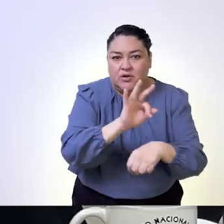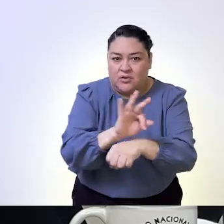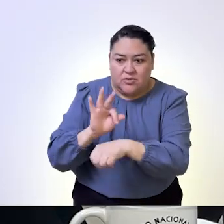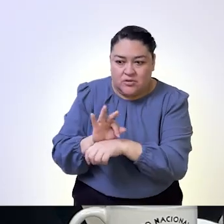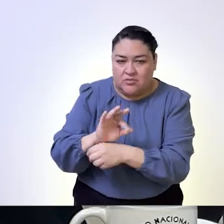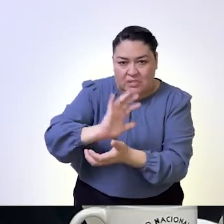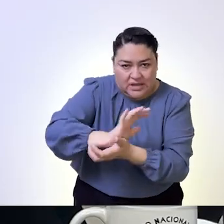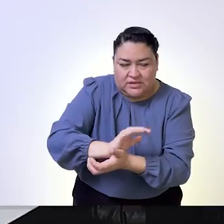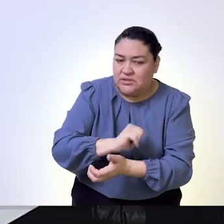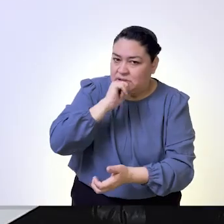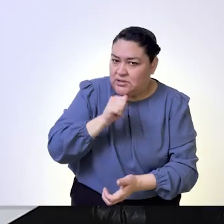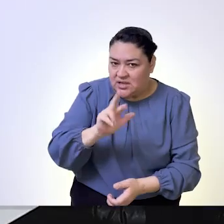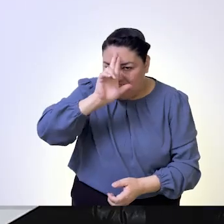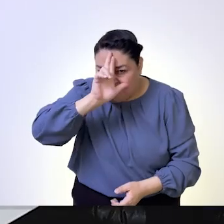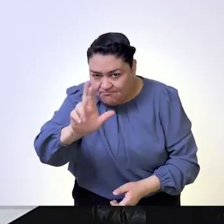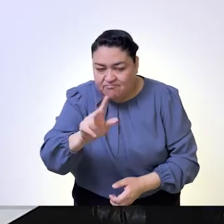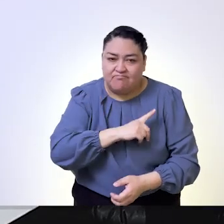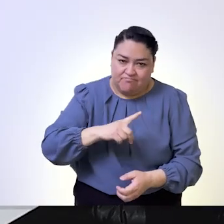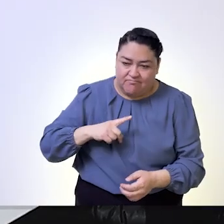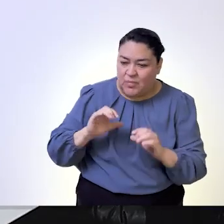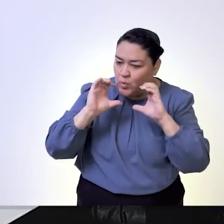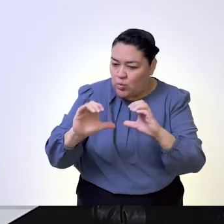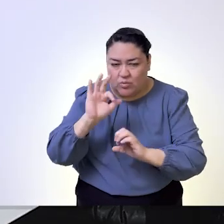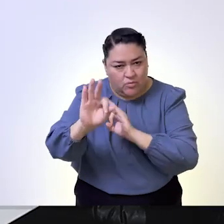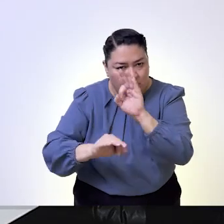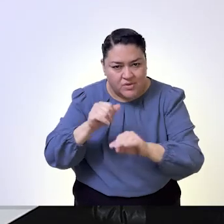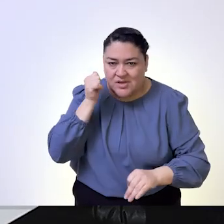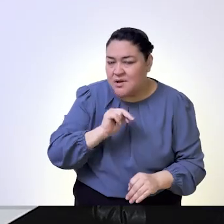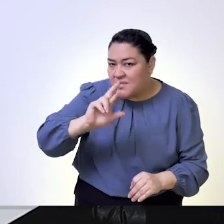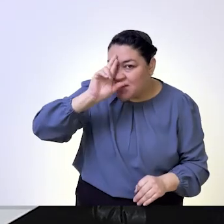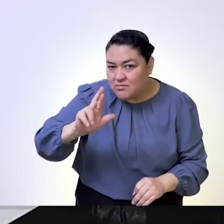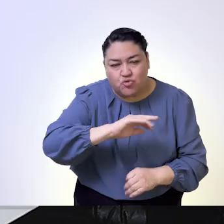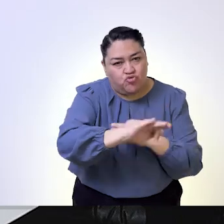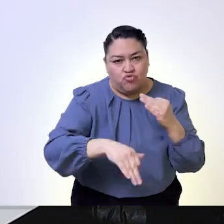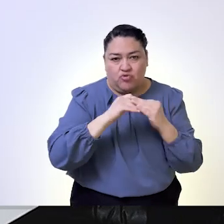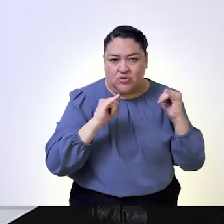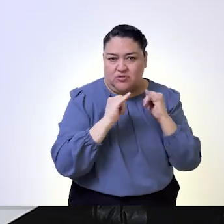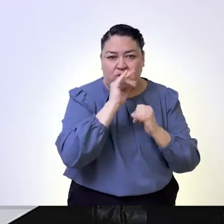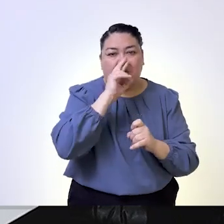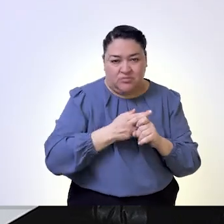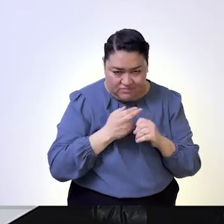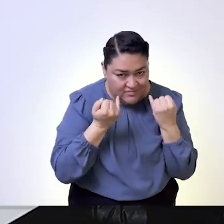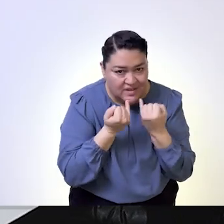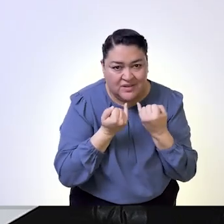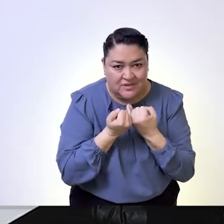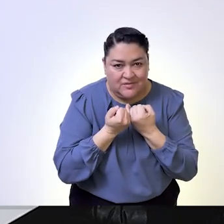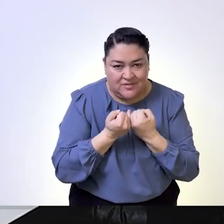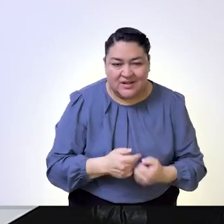a velar por el respeto de los derechos humanos, en particular el derecho a la no discriminación, y en correspondencia todas deberíamos